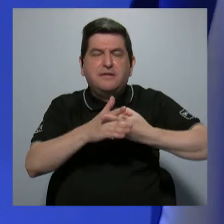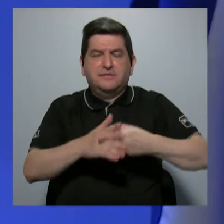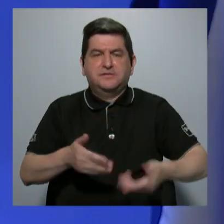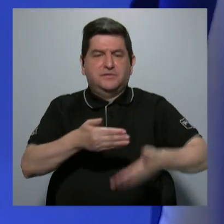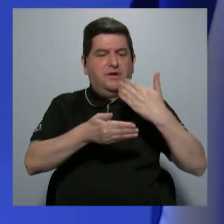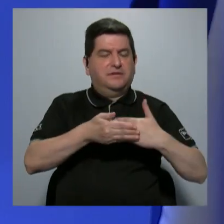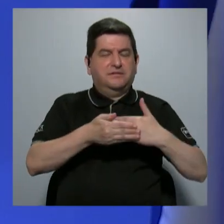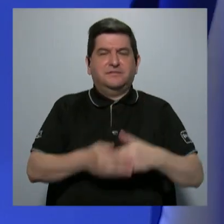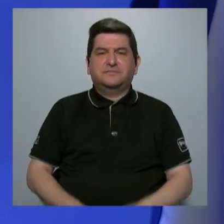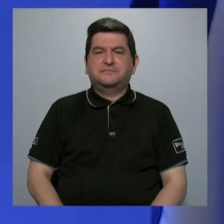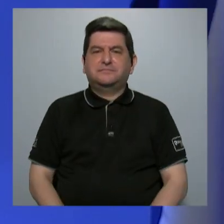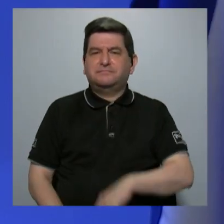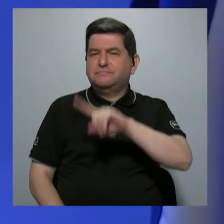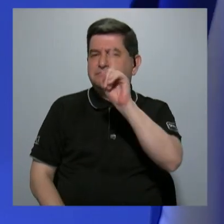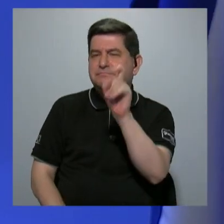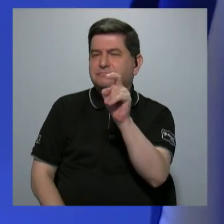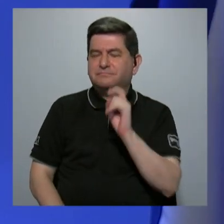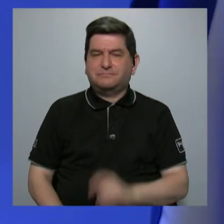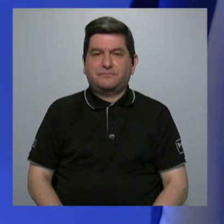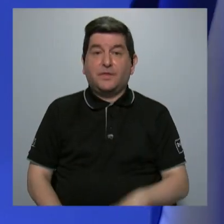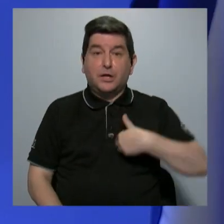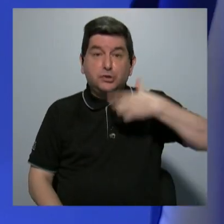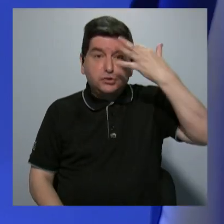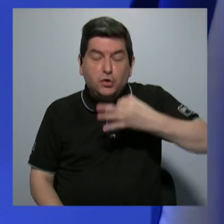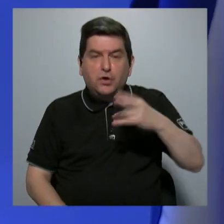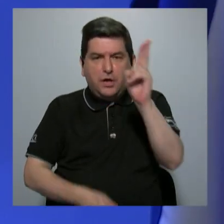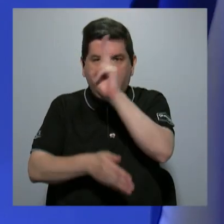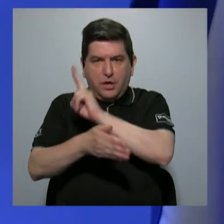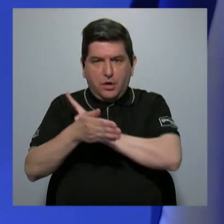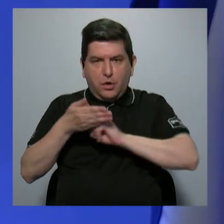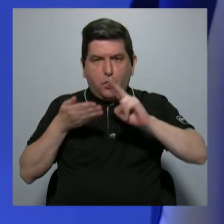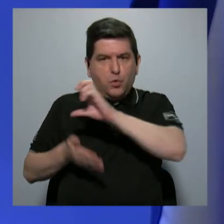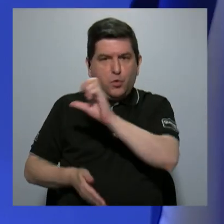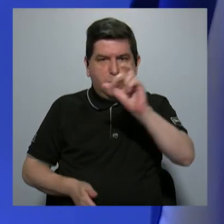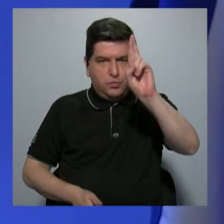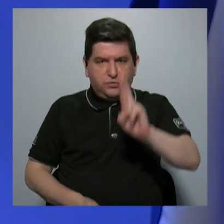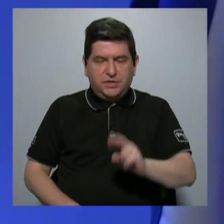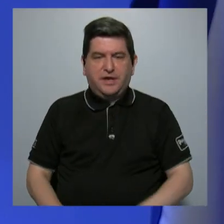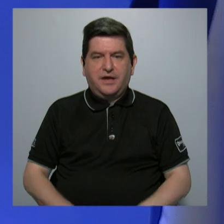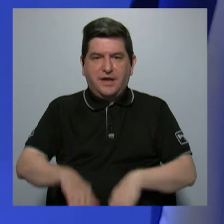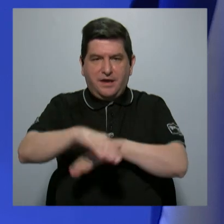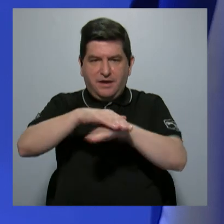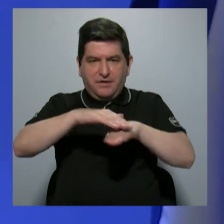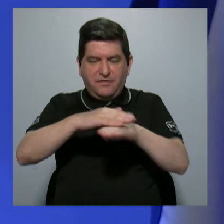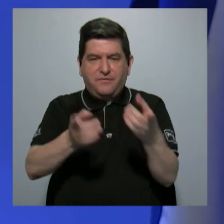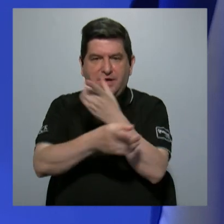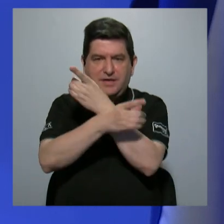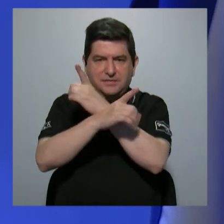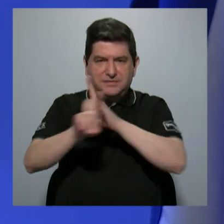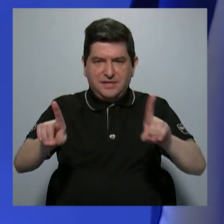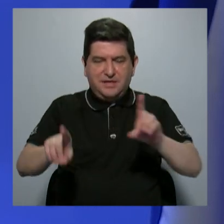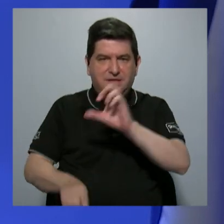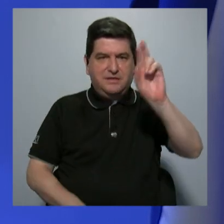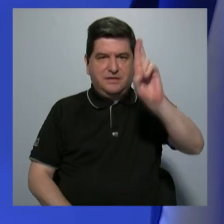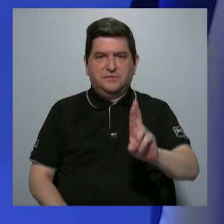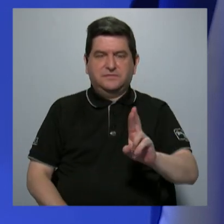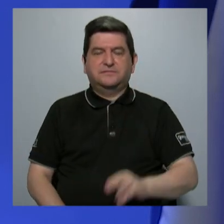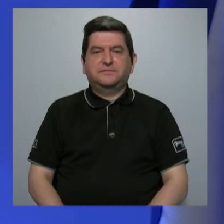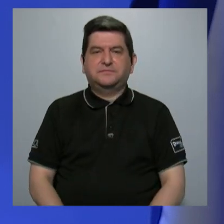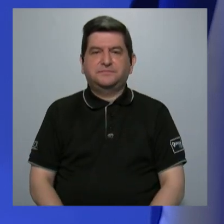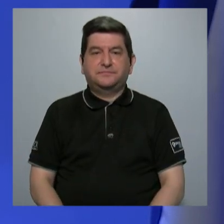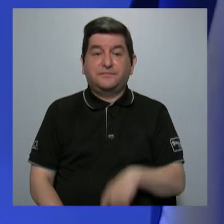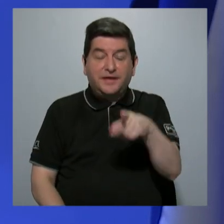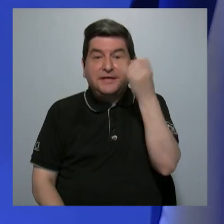Bueno, yo creo que la Universidad de Costa Rica es un pilar de la democracia costarricense. Y en